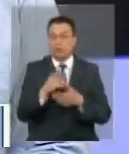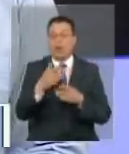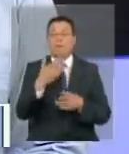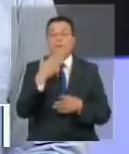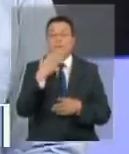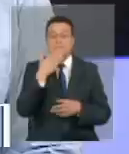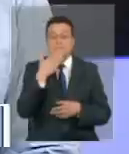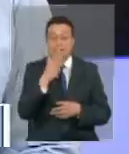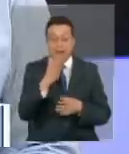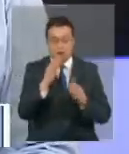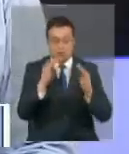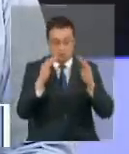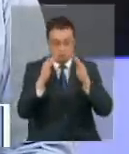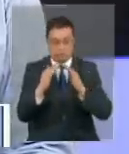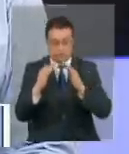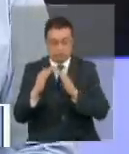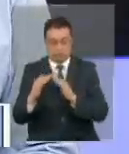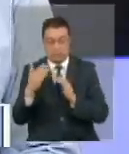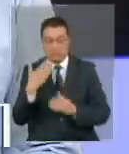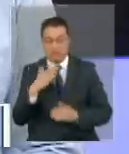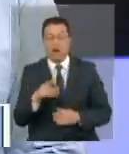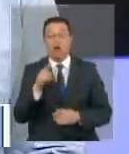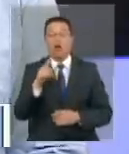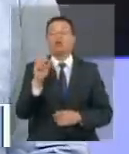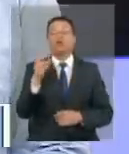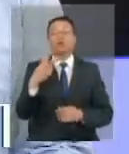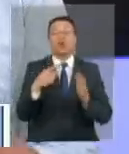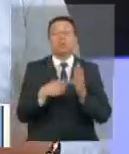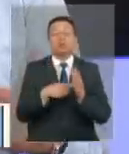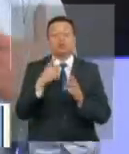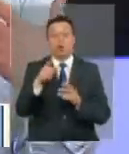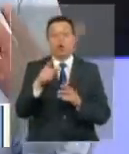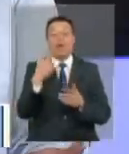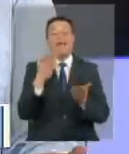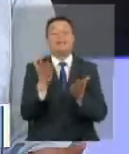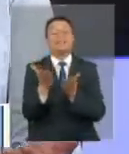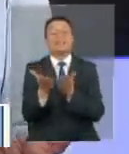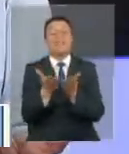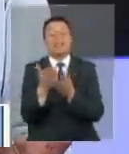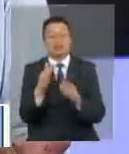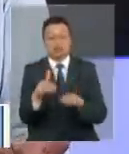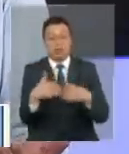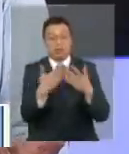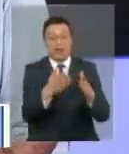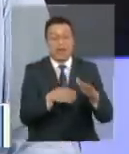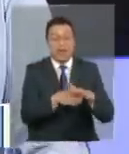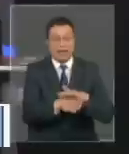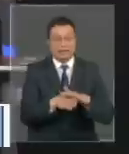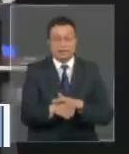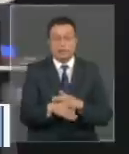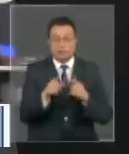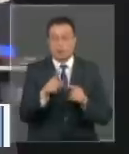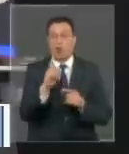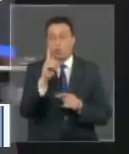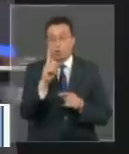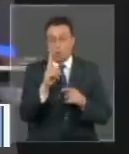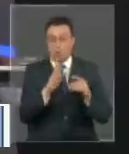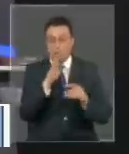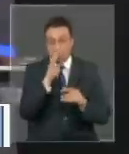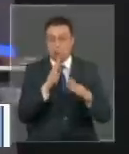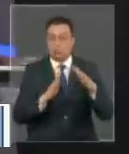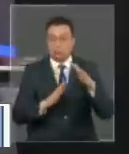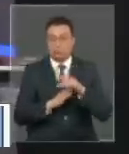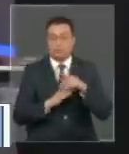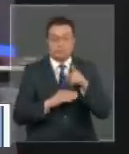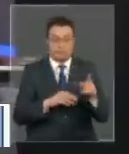las condiciones. Perfecto. Pero hay un segundo punto que tiene que ver con los inmigrantes, que son los servicios a los cuales acceden. Pero hay un minuto para que, por